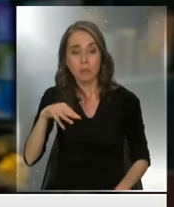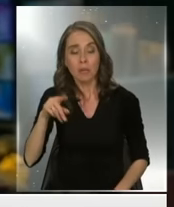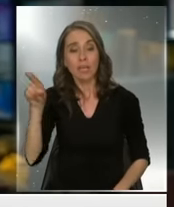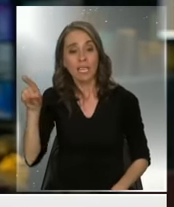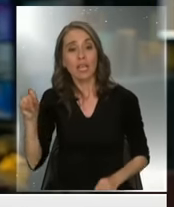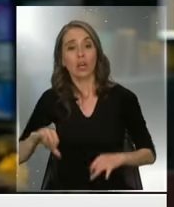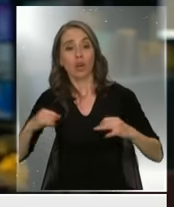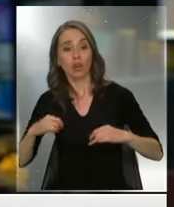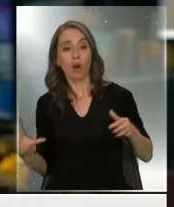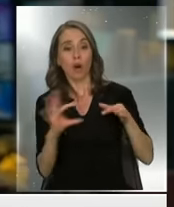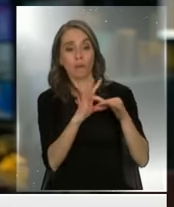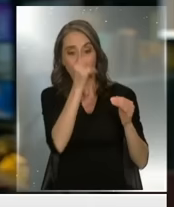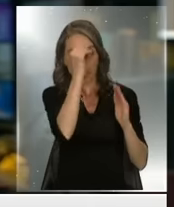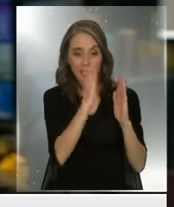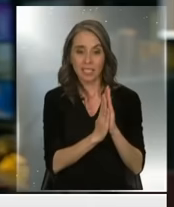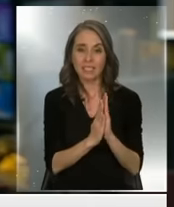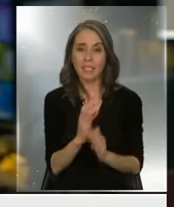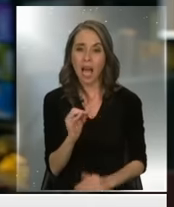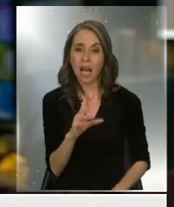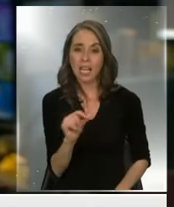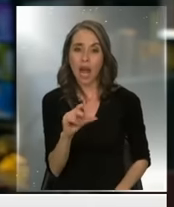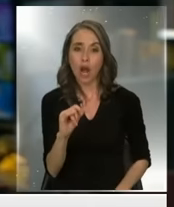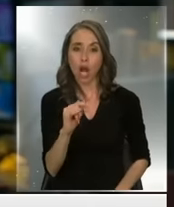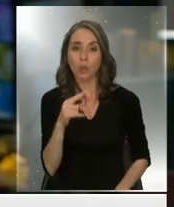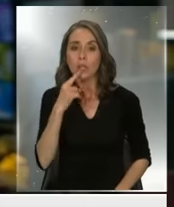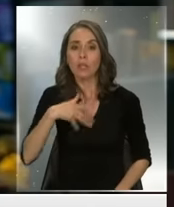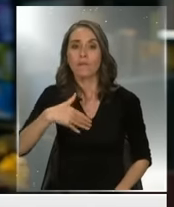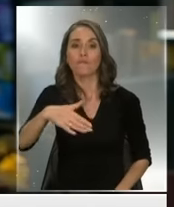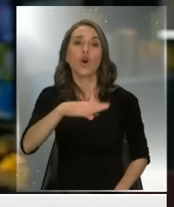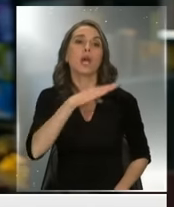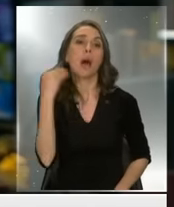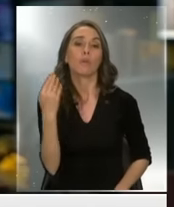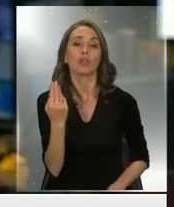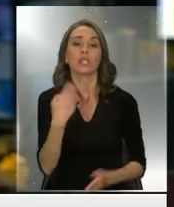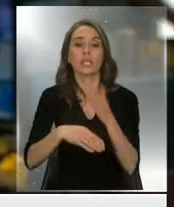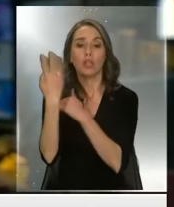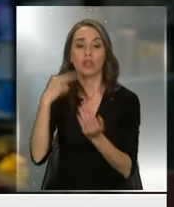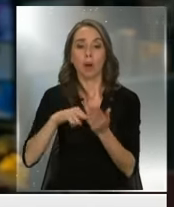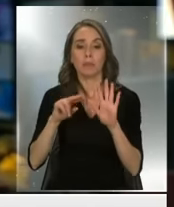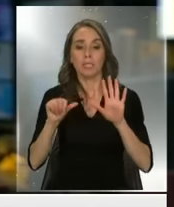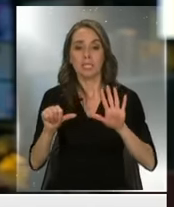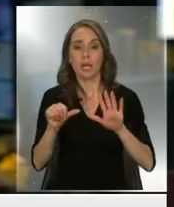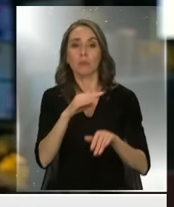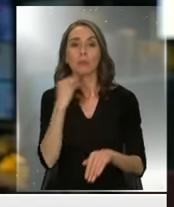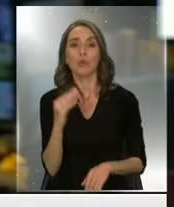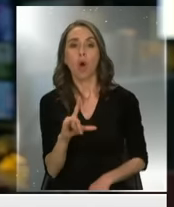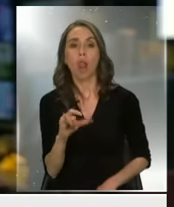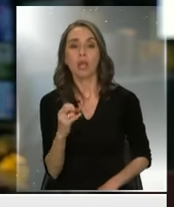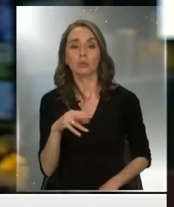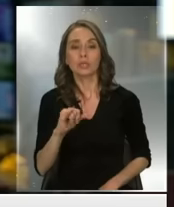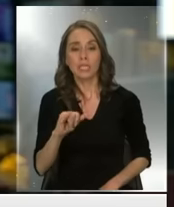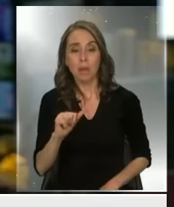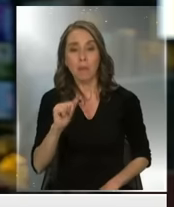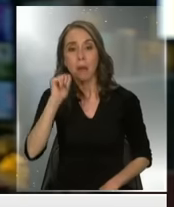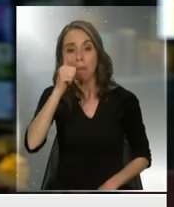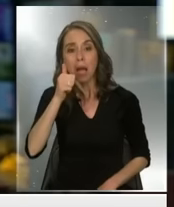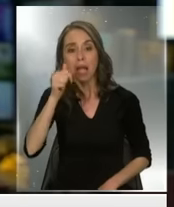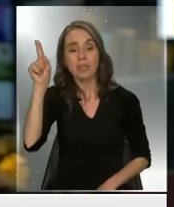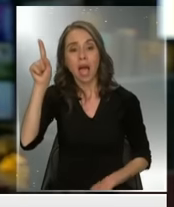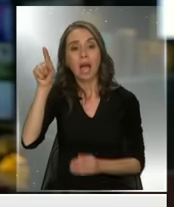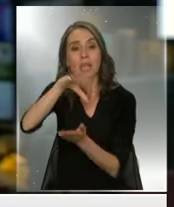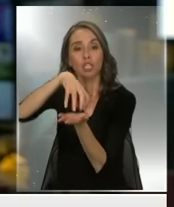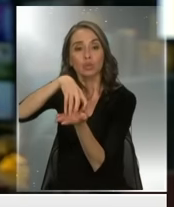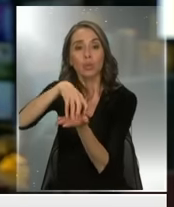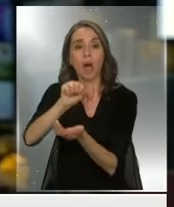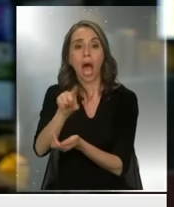vuelta al mundo. Carlo Acutis predijo su muerte el año 2006, murió de leucemia. Y mañana será beatificado en Asís luego